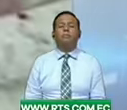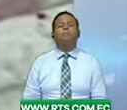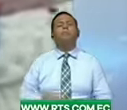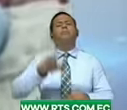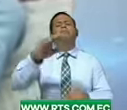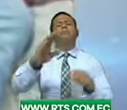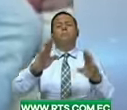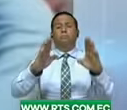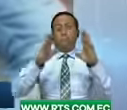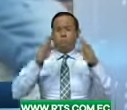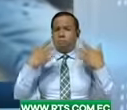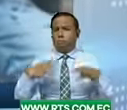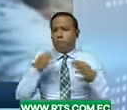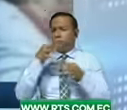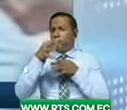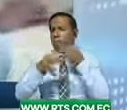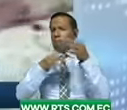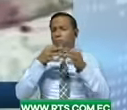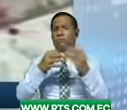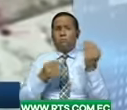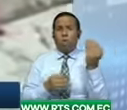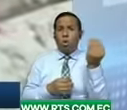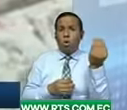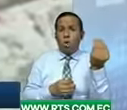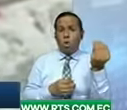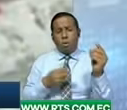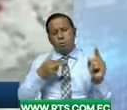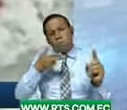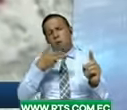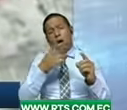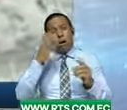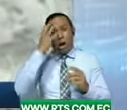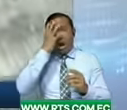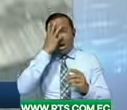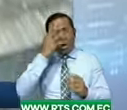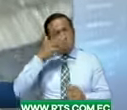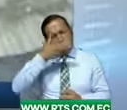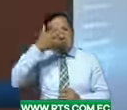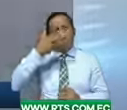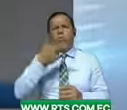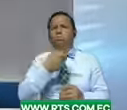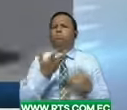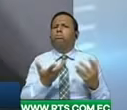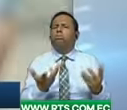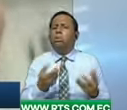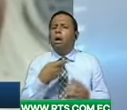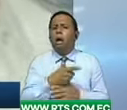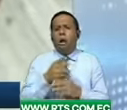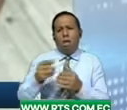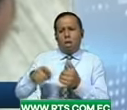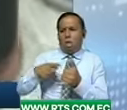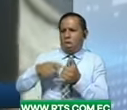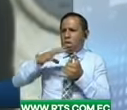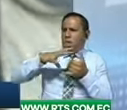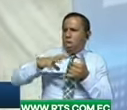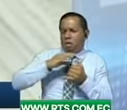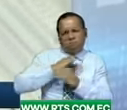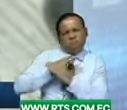Mucha atención, más adelante les contaremos que un joven recibió un disparo en el rostro tras resistirse a que le roben su teléfono